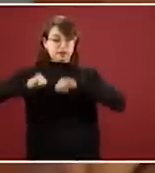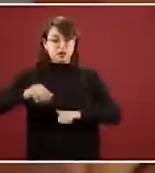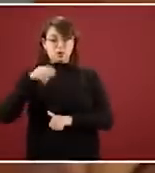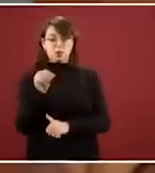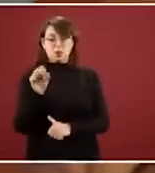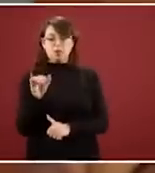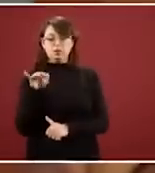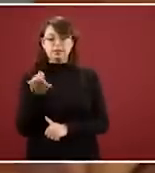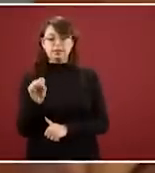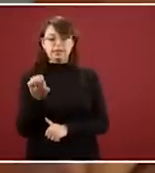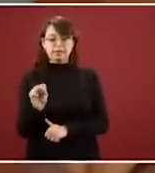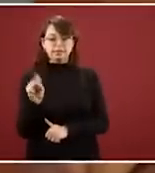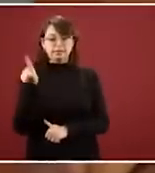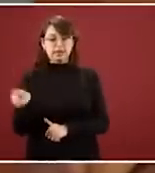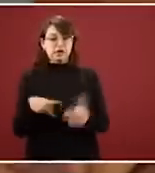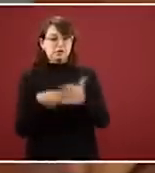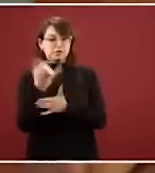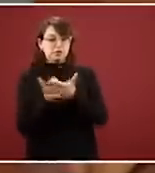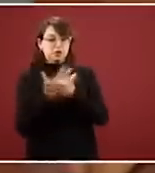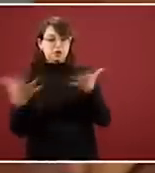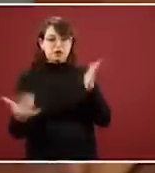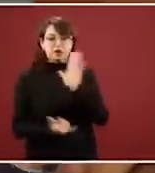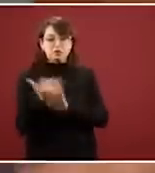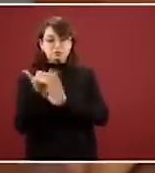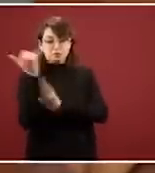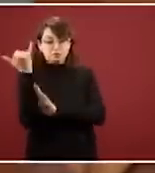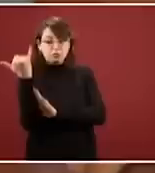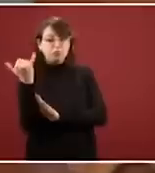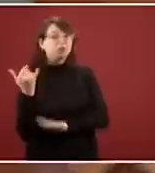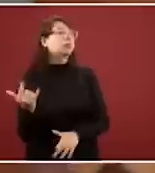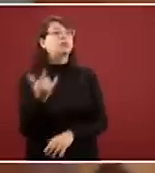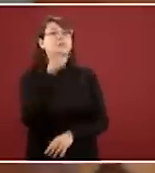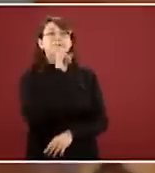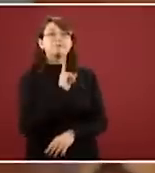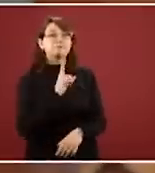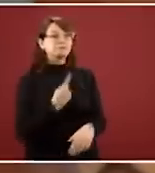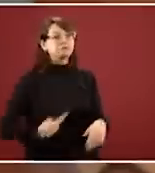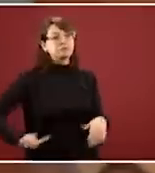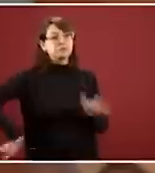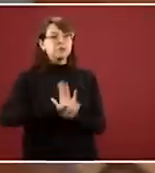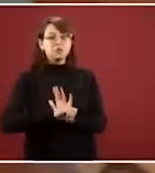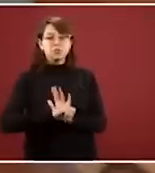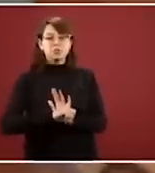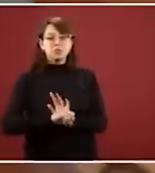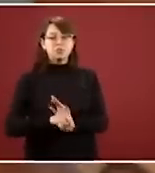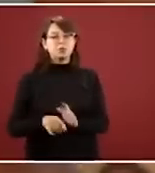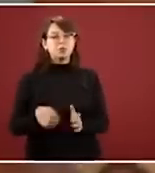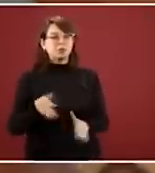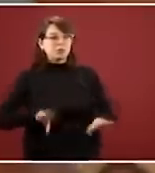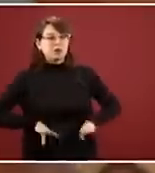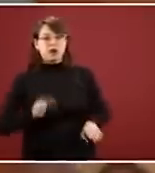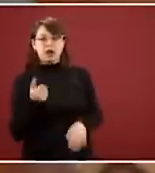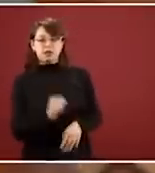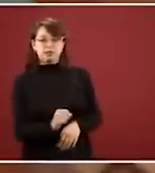quienes apoyan en los megaproyectos tendrían que ser mentirosos o imbéciles. No, el STLN